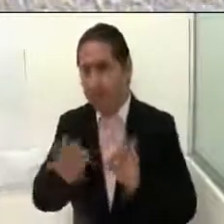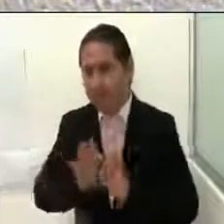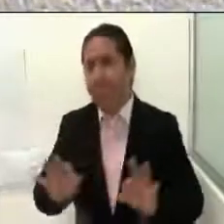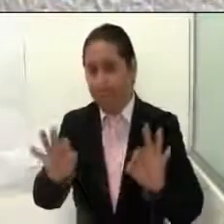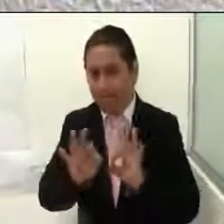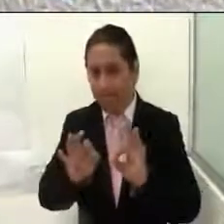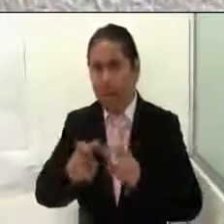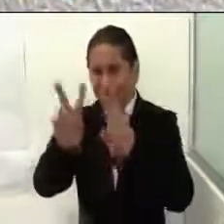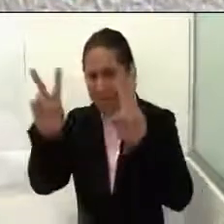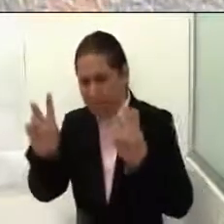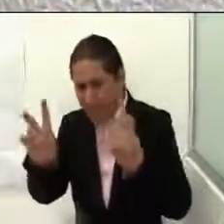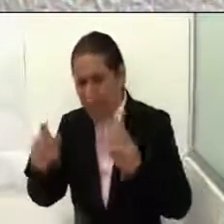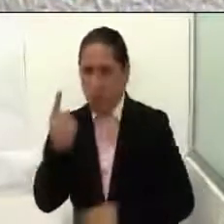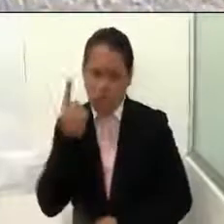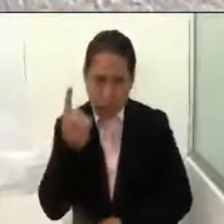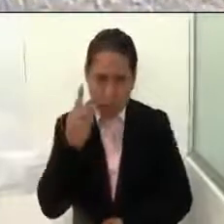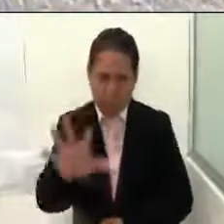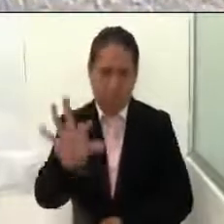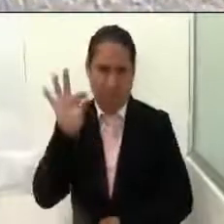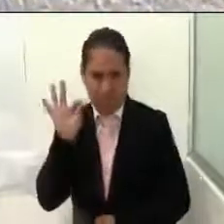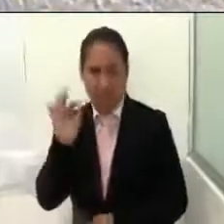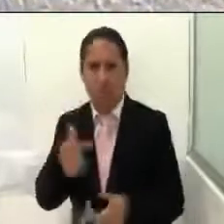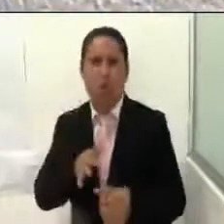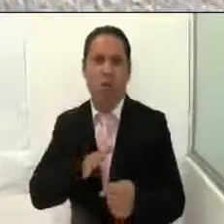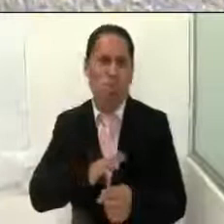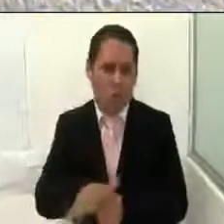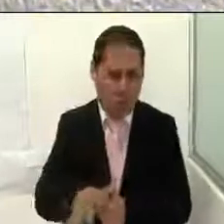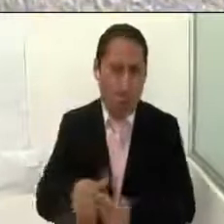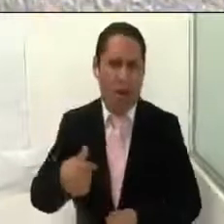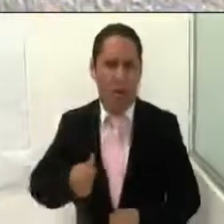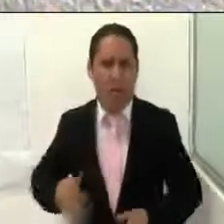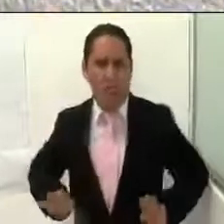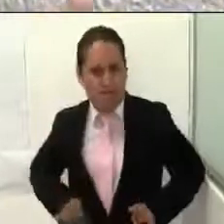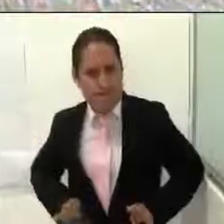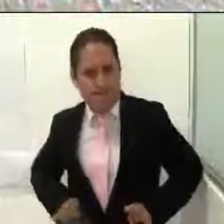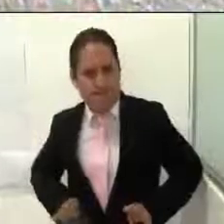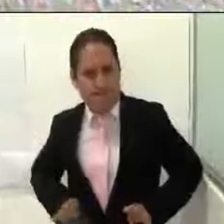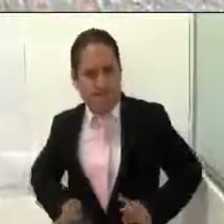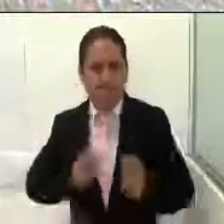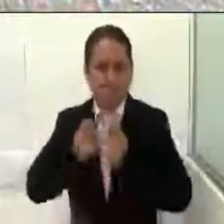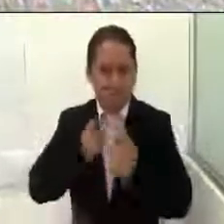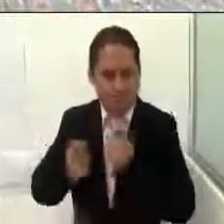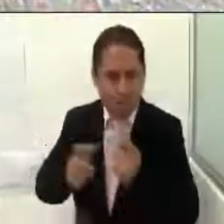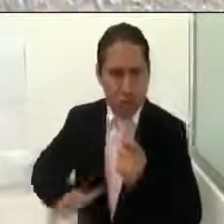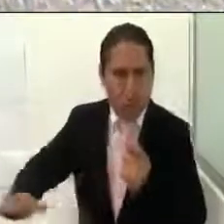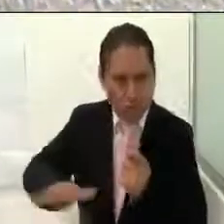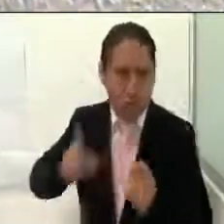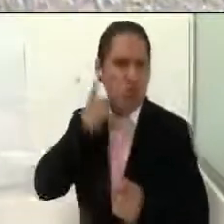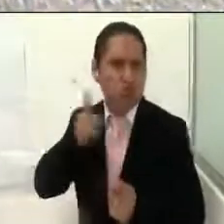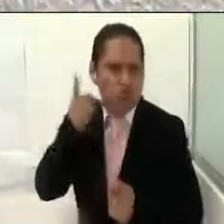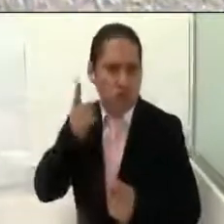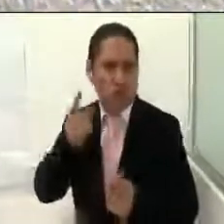tema que me llama mucho la atención como legislador y como gestores que somos mis compañeros legisladores